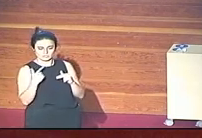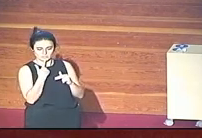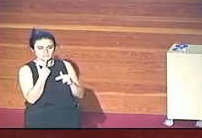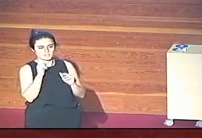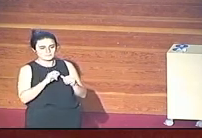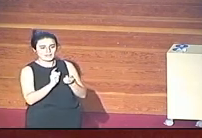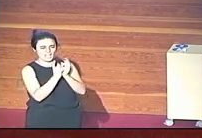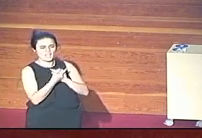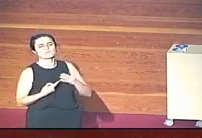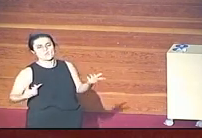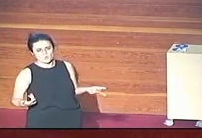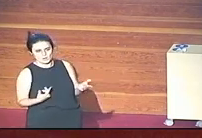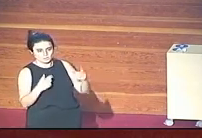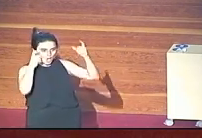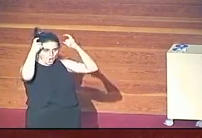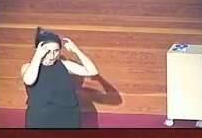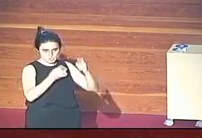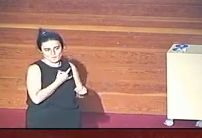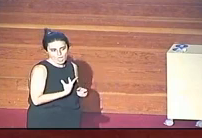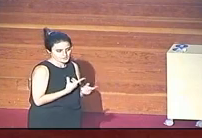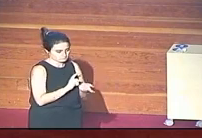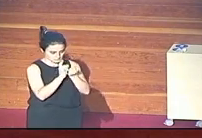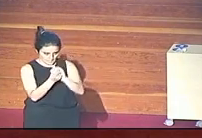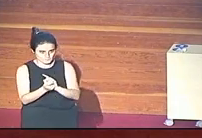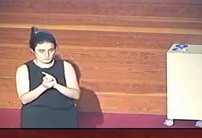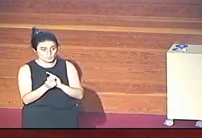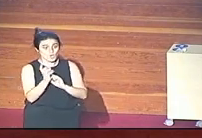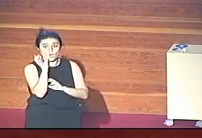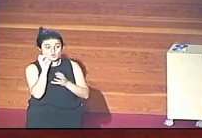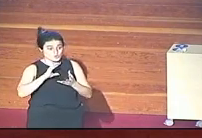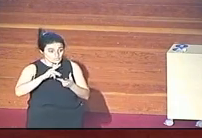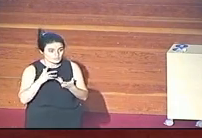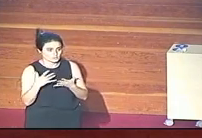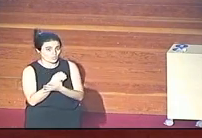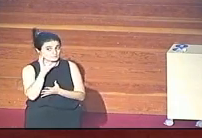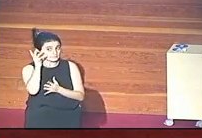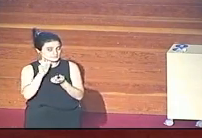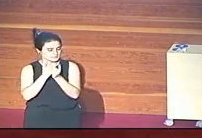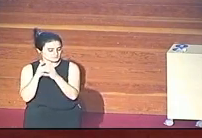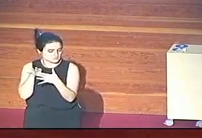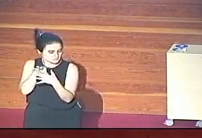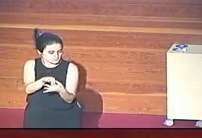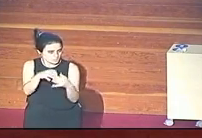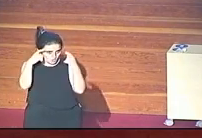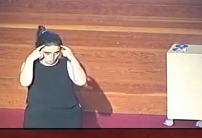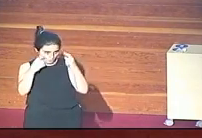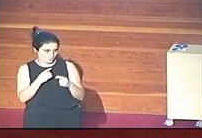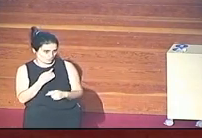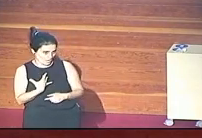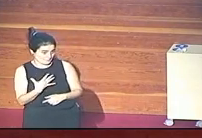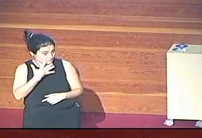osos polares entonces todas las noticias iban con osos polares bueno pues eso yo creo que nos alejaba un poco de la